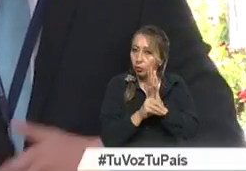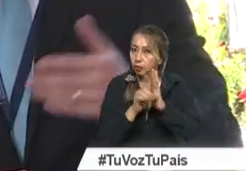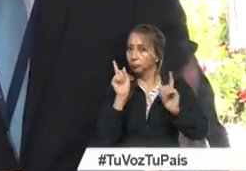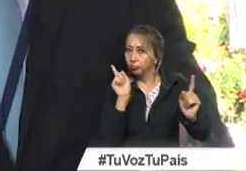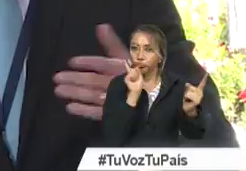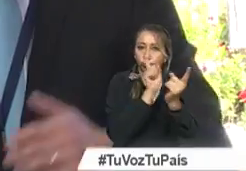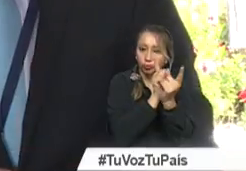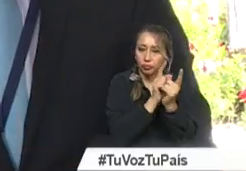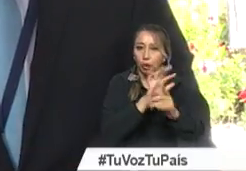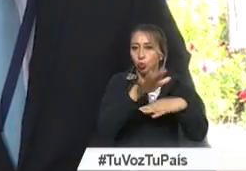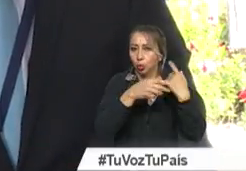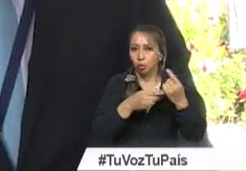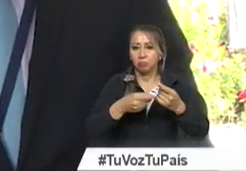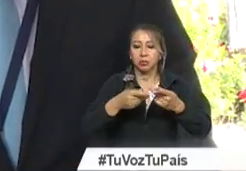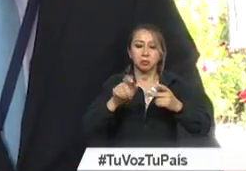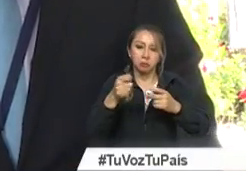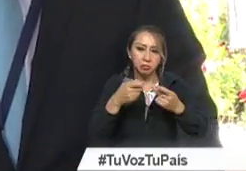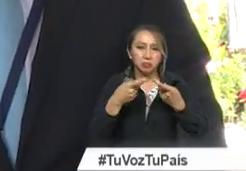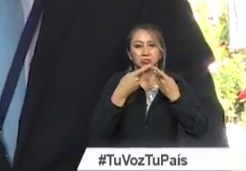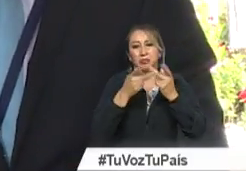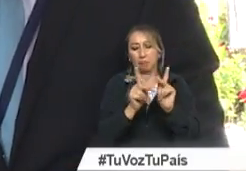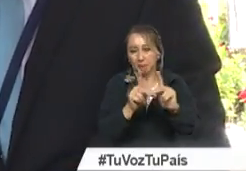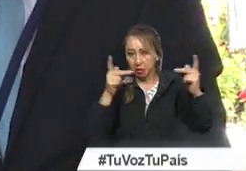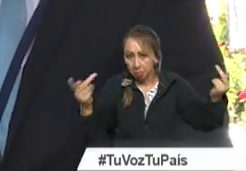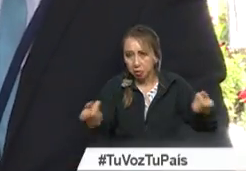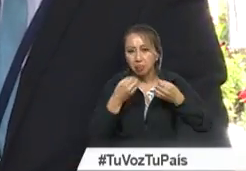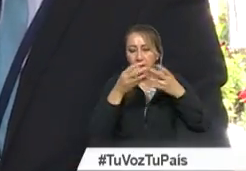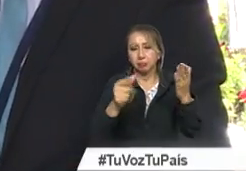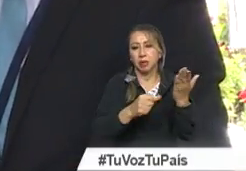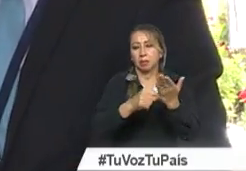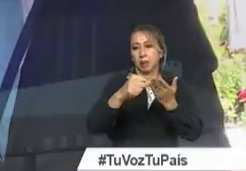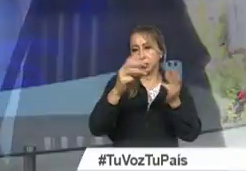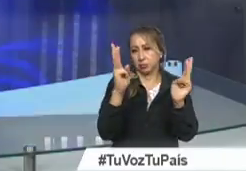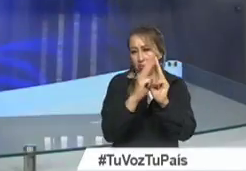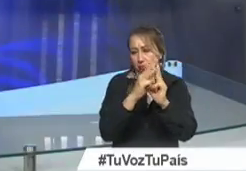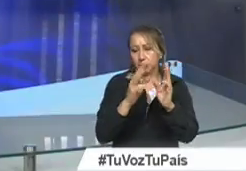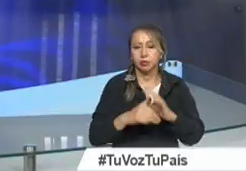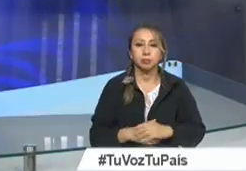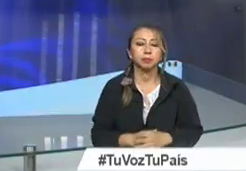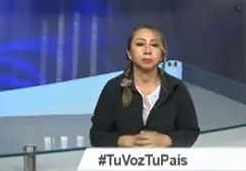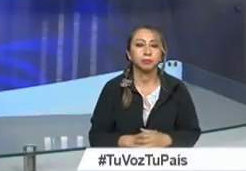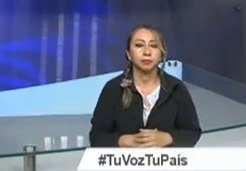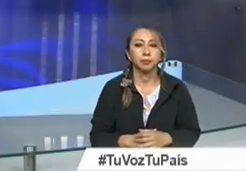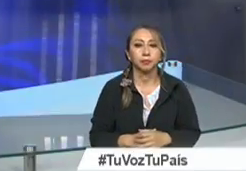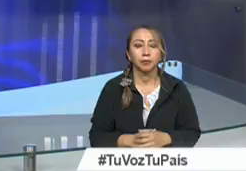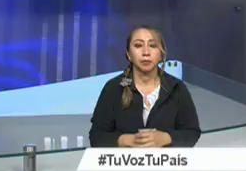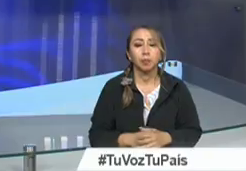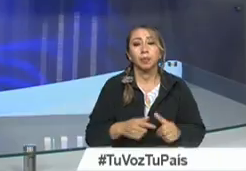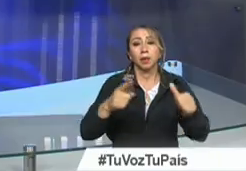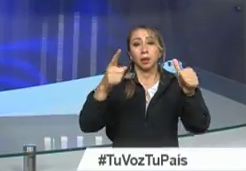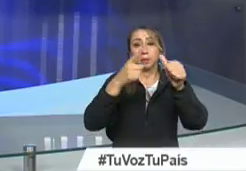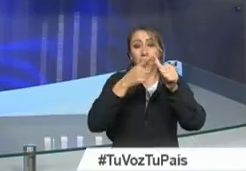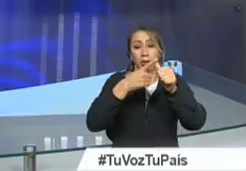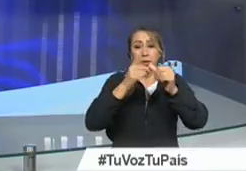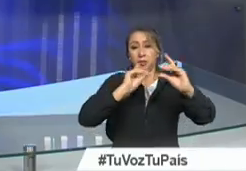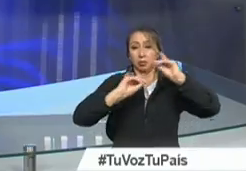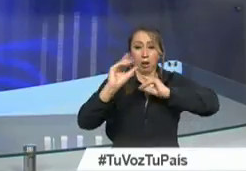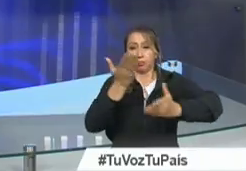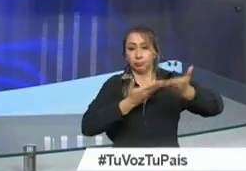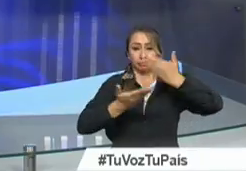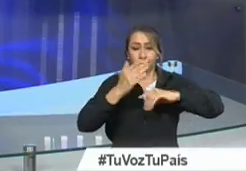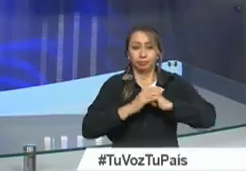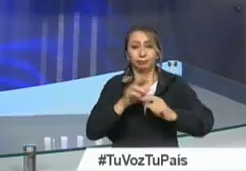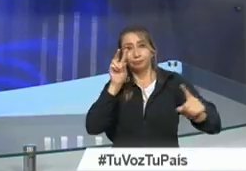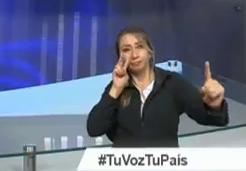en todos los medios comunicativos del ministerio inclusión económica y social en la primera mesa de diálogos con